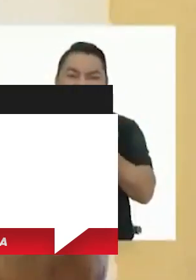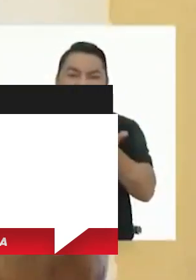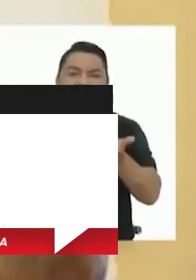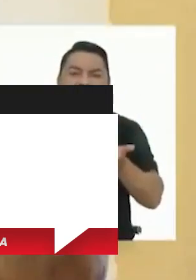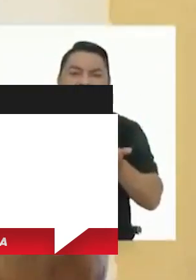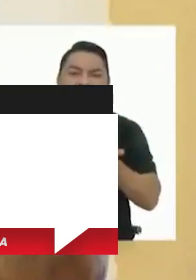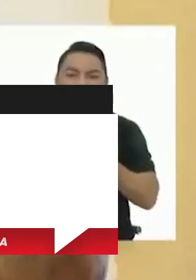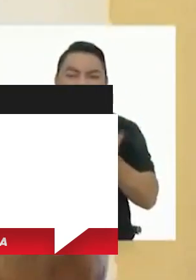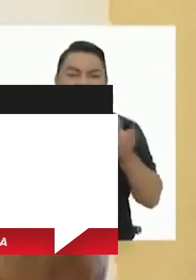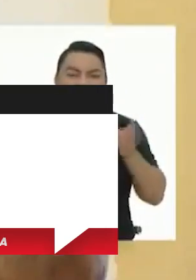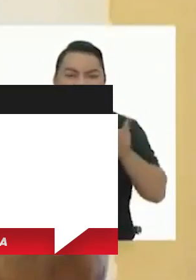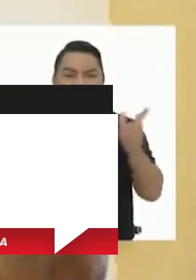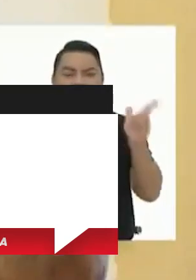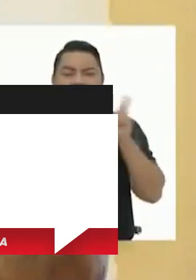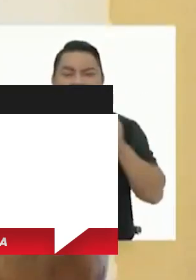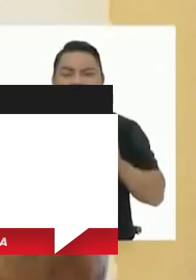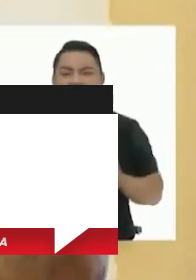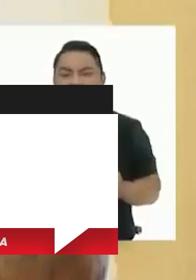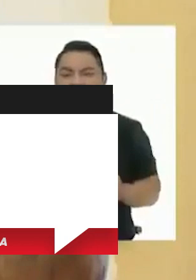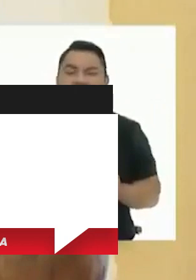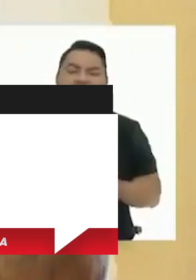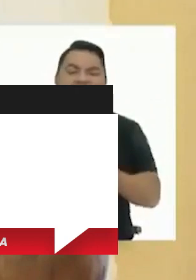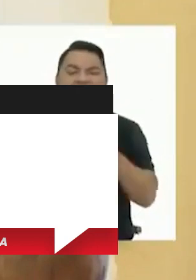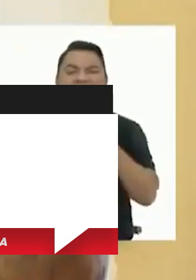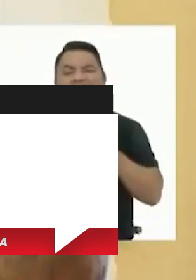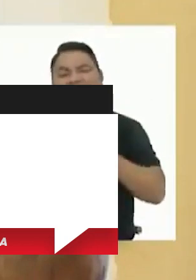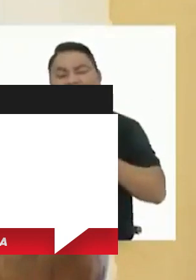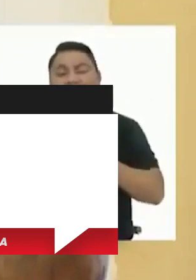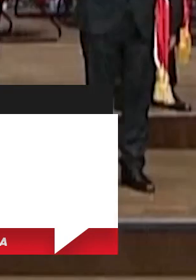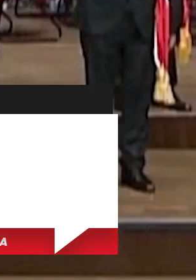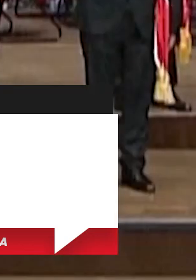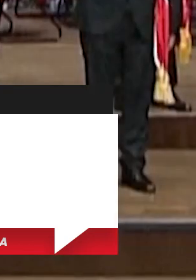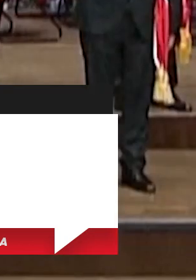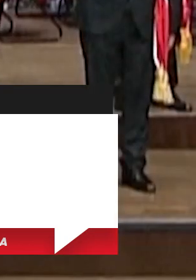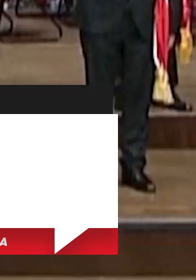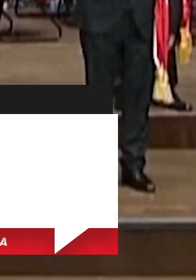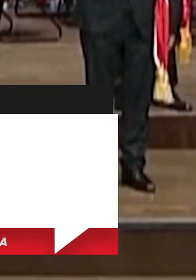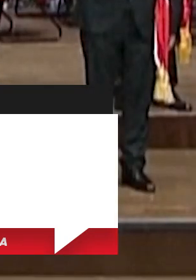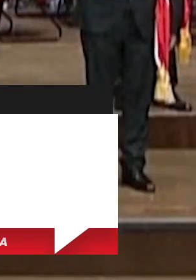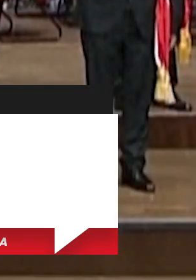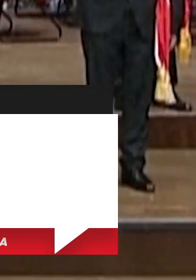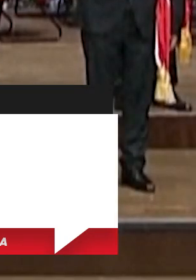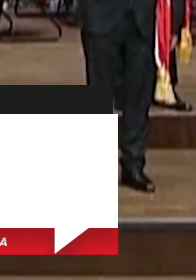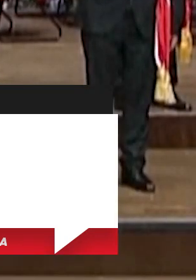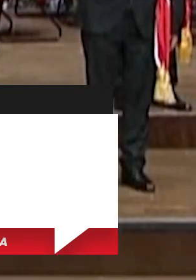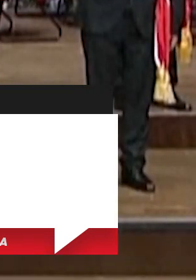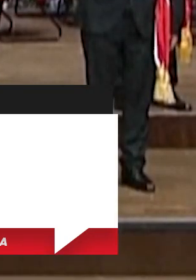pidió hoy al ministro de Relaciones Exteriores que renuncie a su cargo.